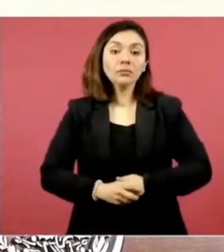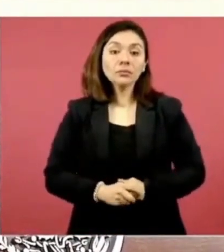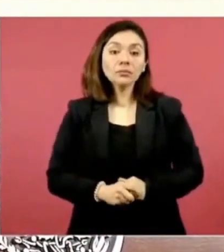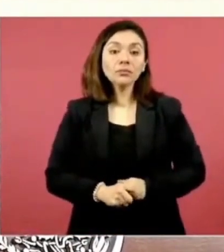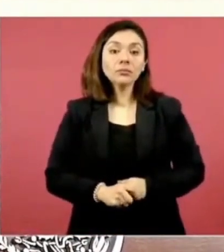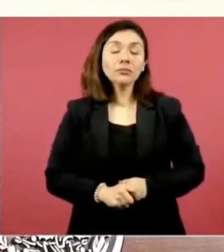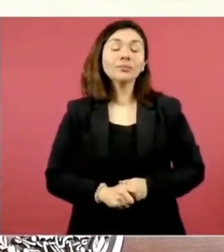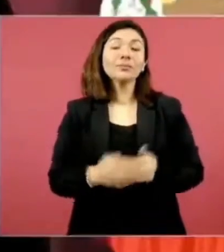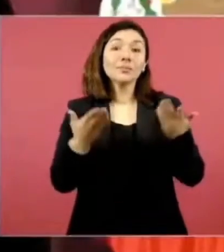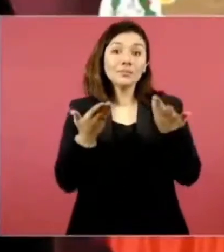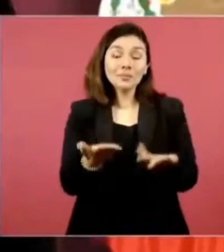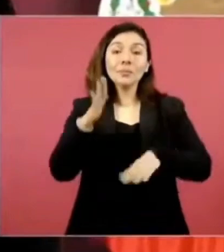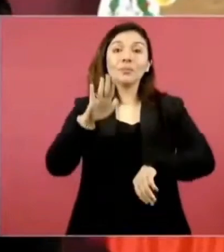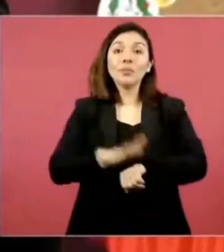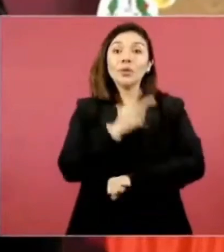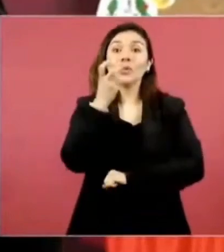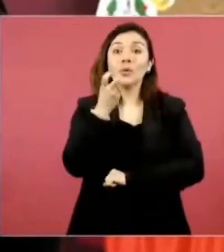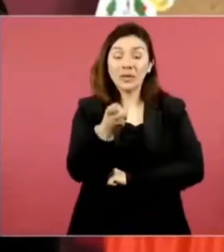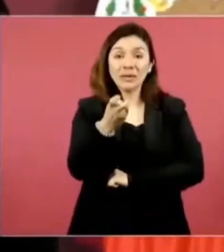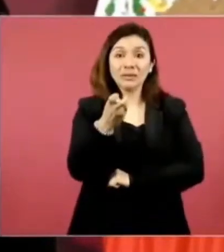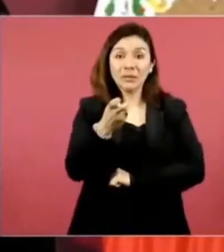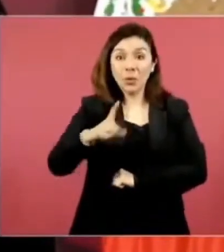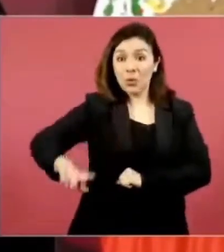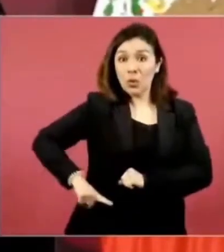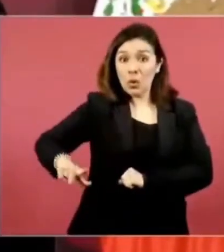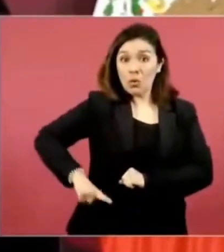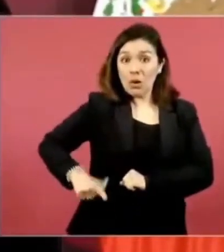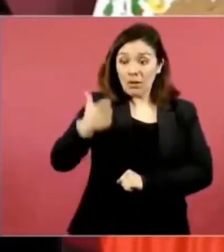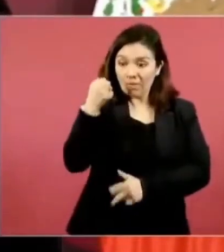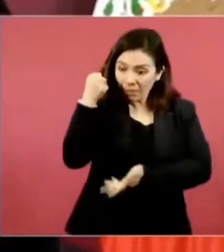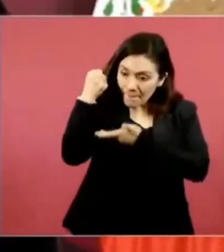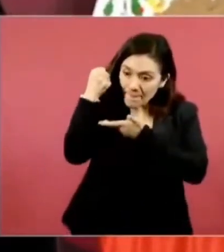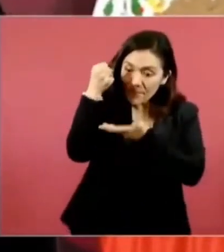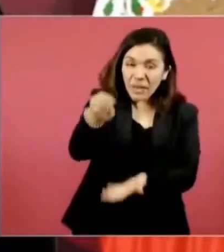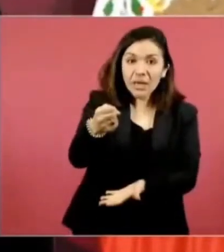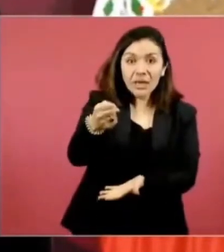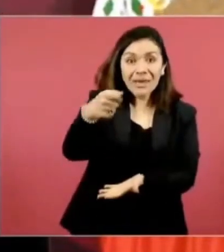por eso la inversión pública